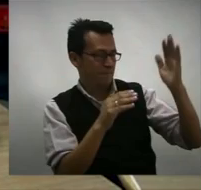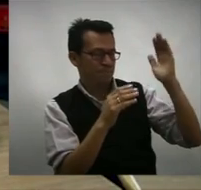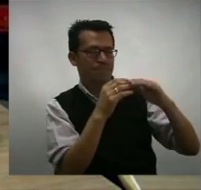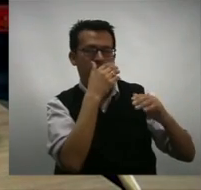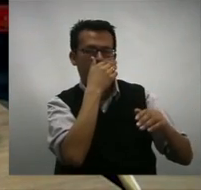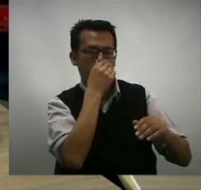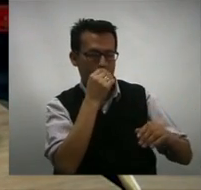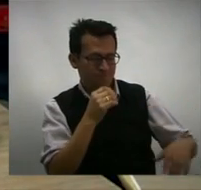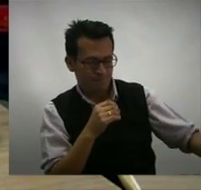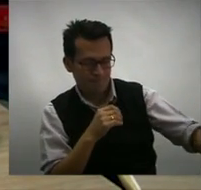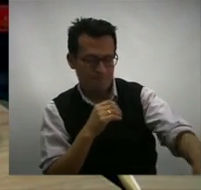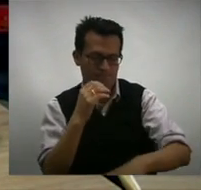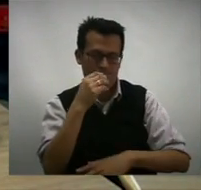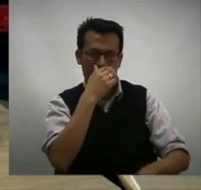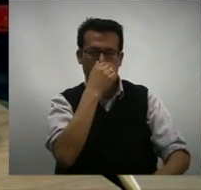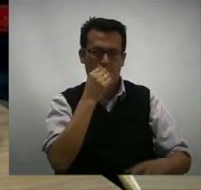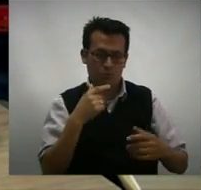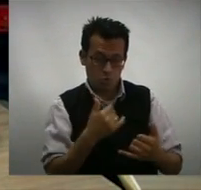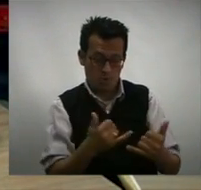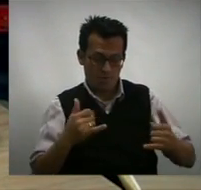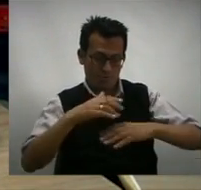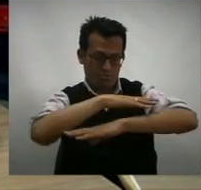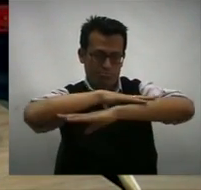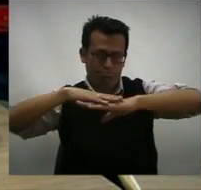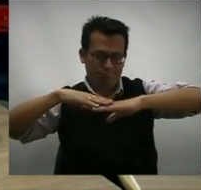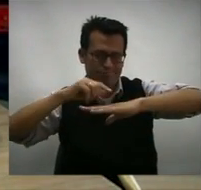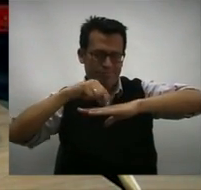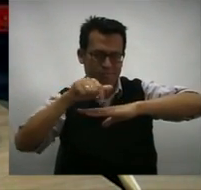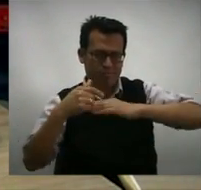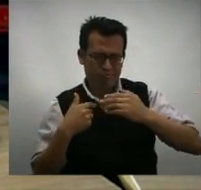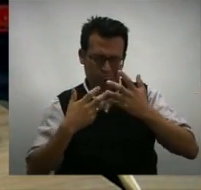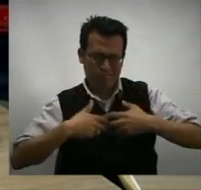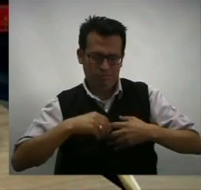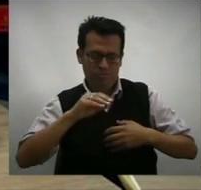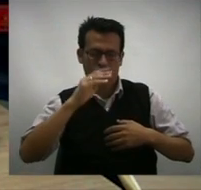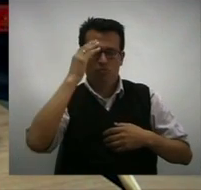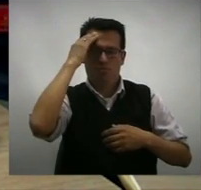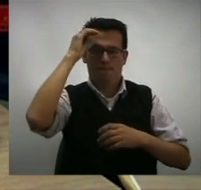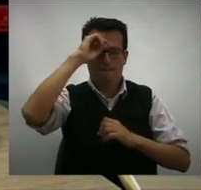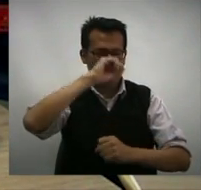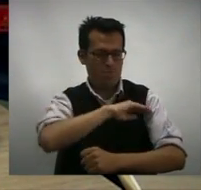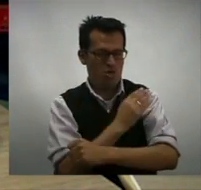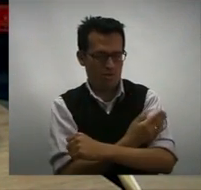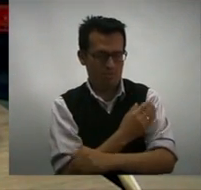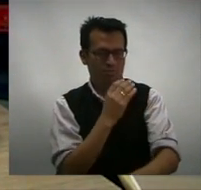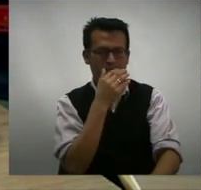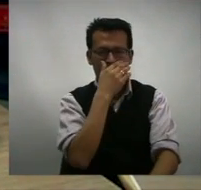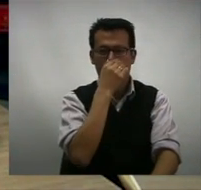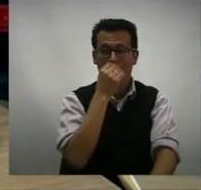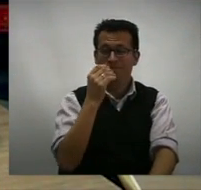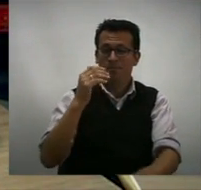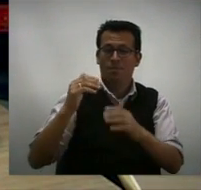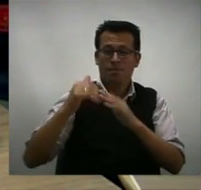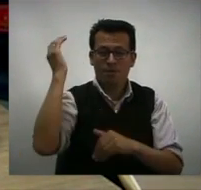permanentemente en torno, en la superficie y en el interior del cuerpo por el funcionamiento del poder ejercido por el penitente, que encuentra en esta